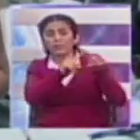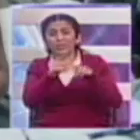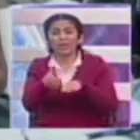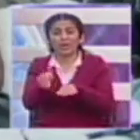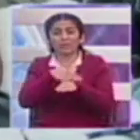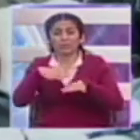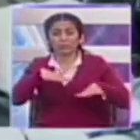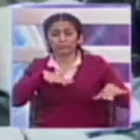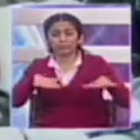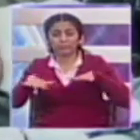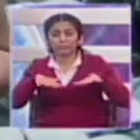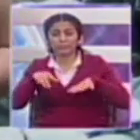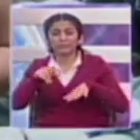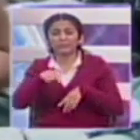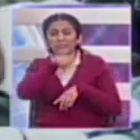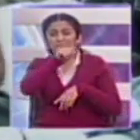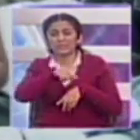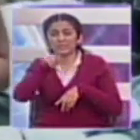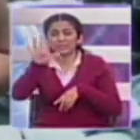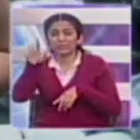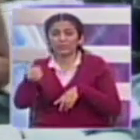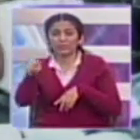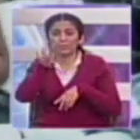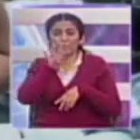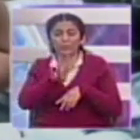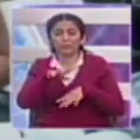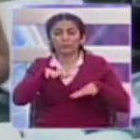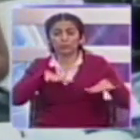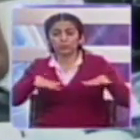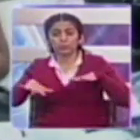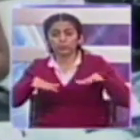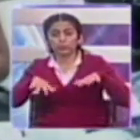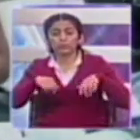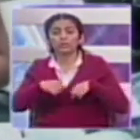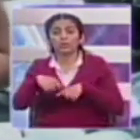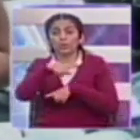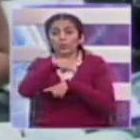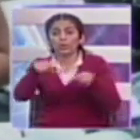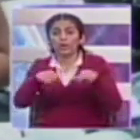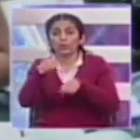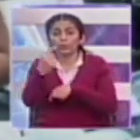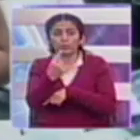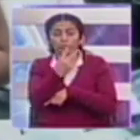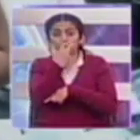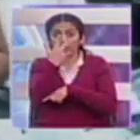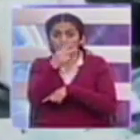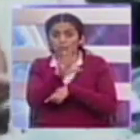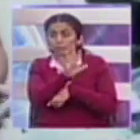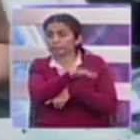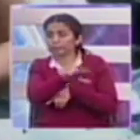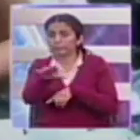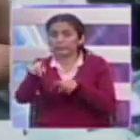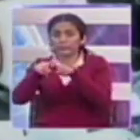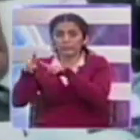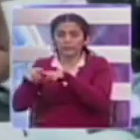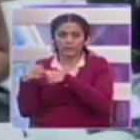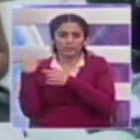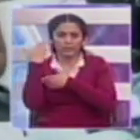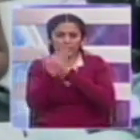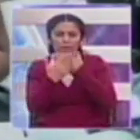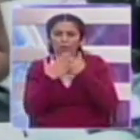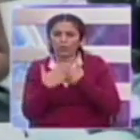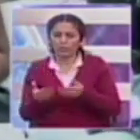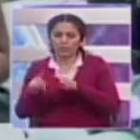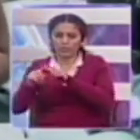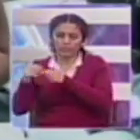en la escala de Richter. Este es uno de los tres puntos que se han establecido para las donaciones de la ciudadanía. Nos encontramos con el director